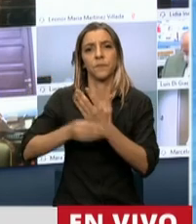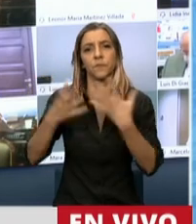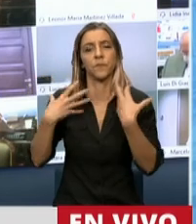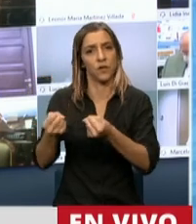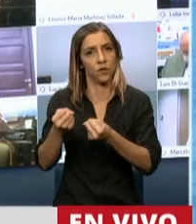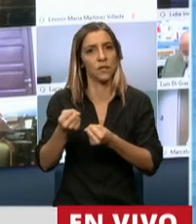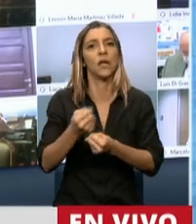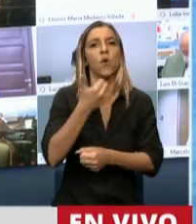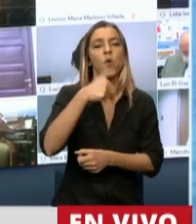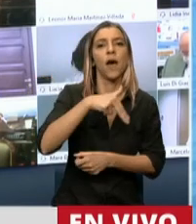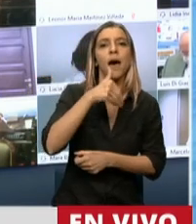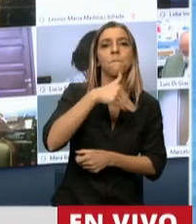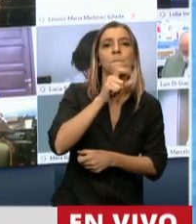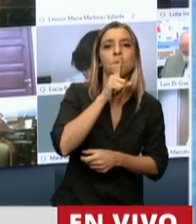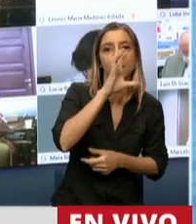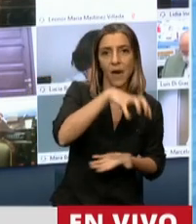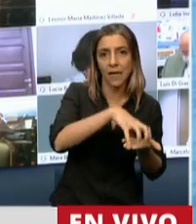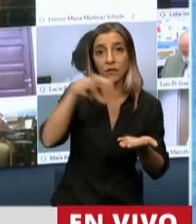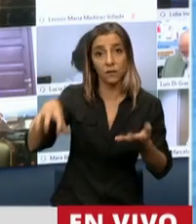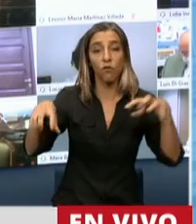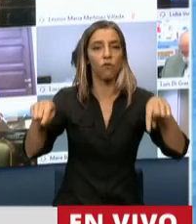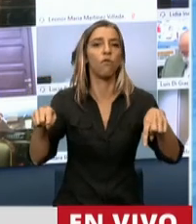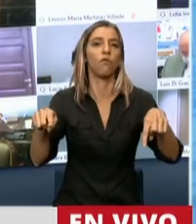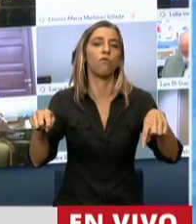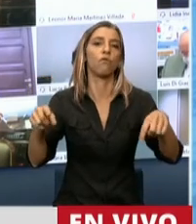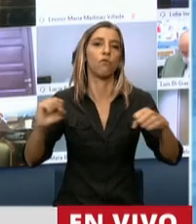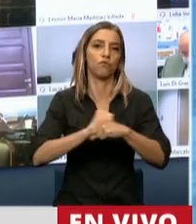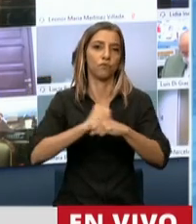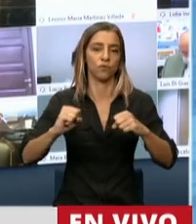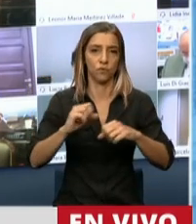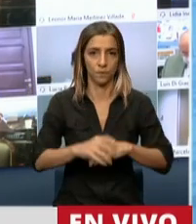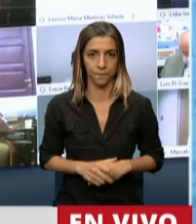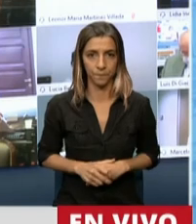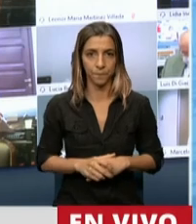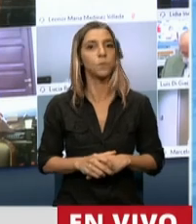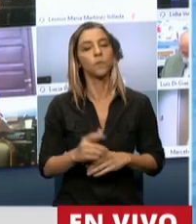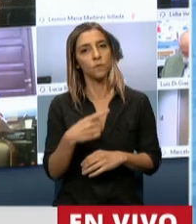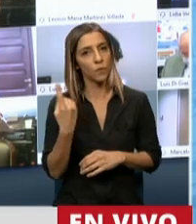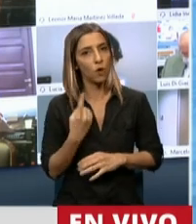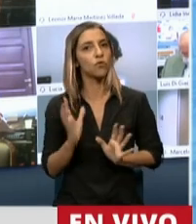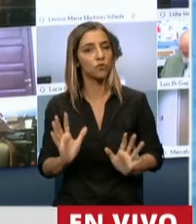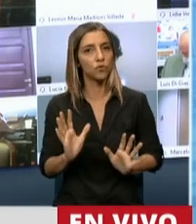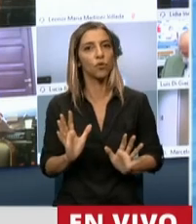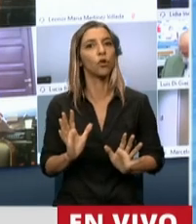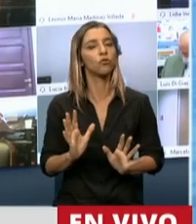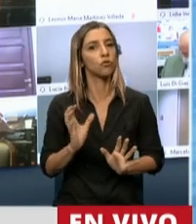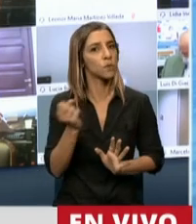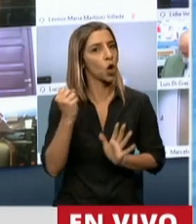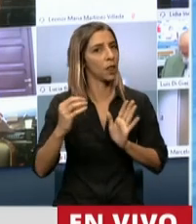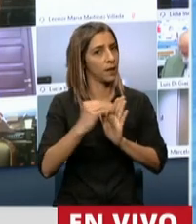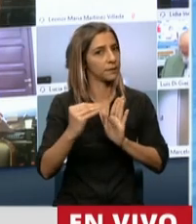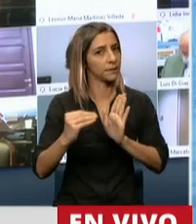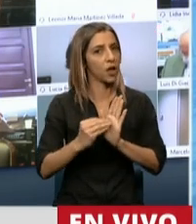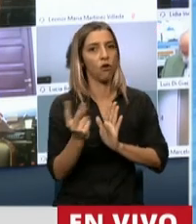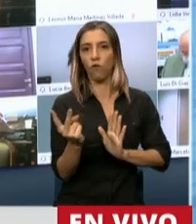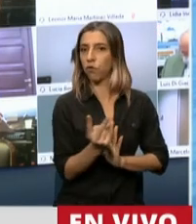Salud. No resignemos el control de bioseguridad en detrimento de soluciones express y dejemos bien estipulados